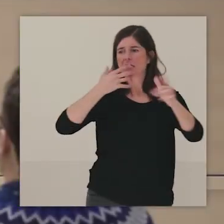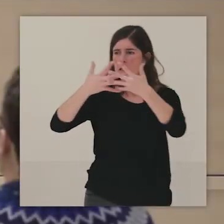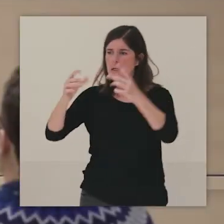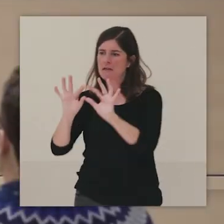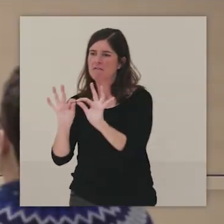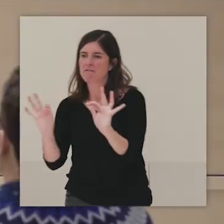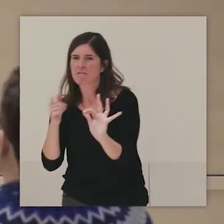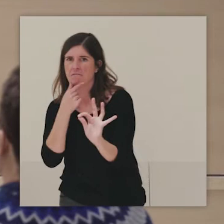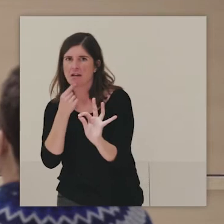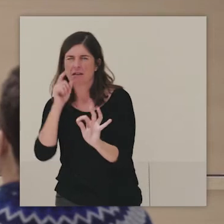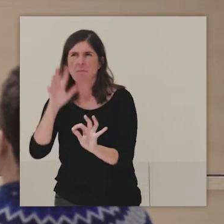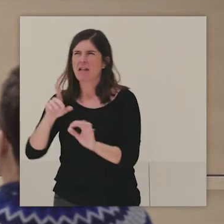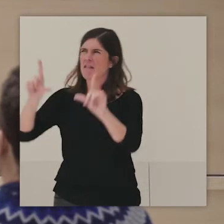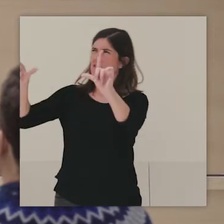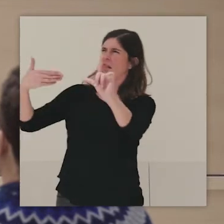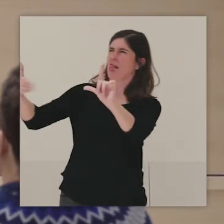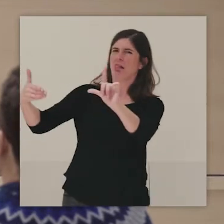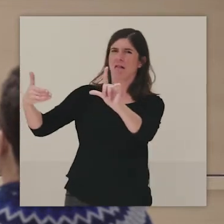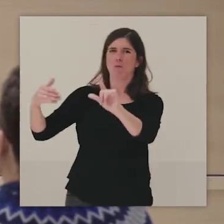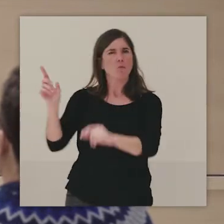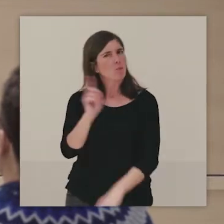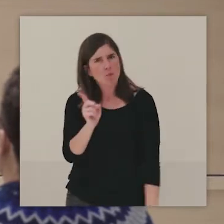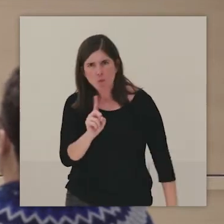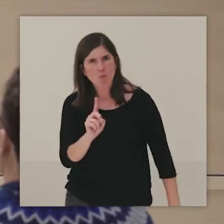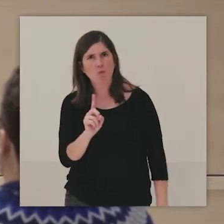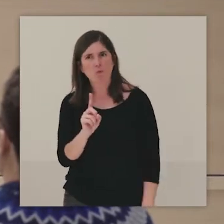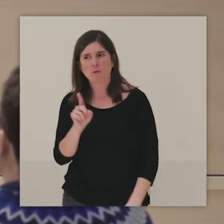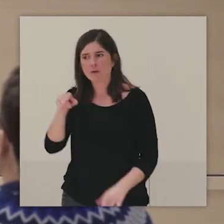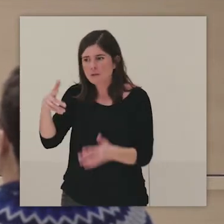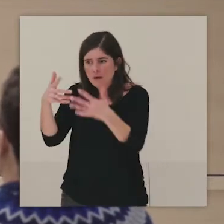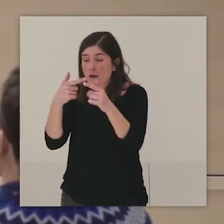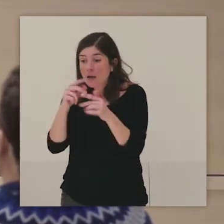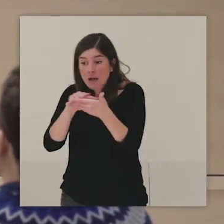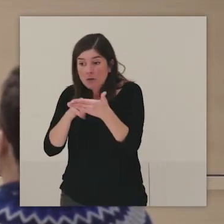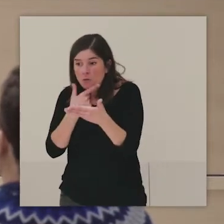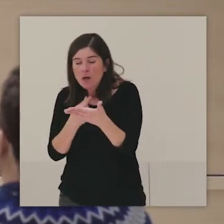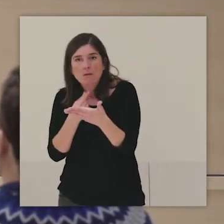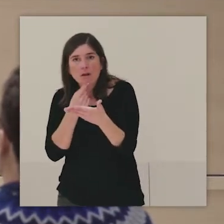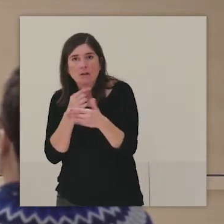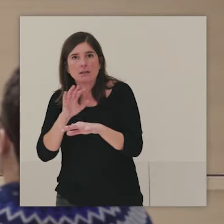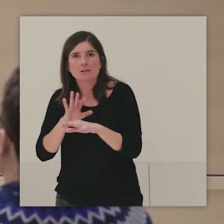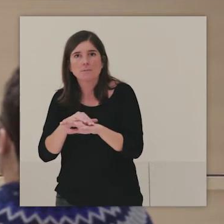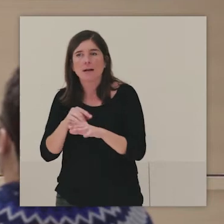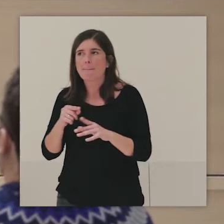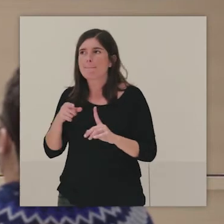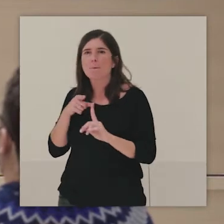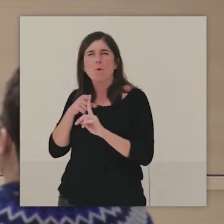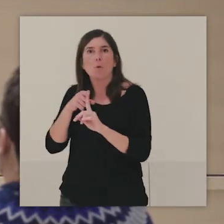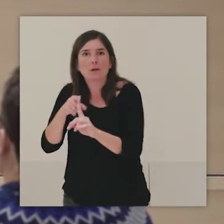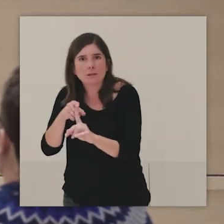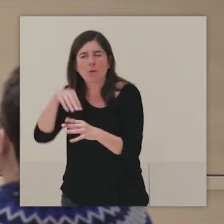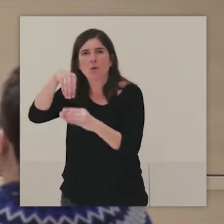la esencia. Cuando en un momento dado me proporcionan un texto original para que lo adapte, yo